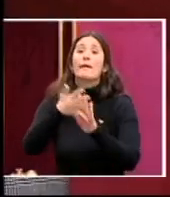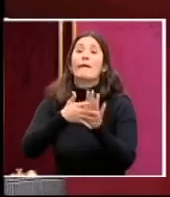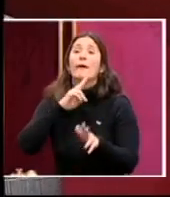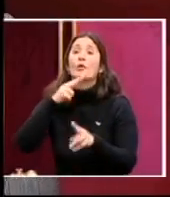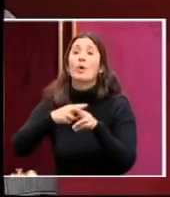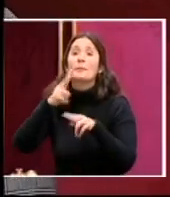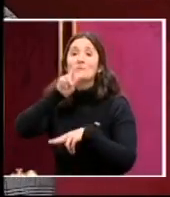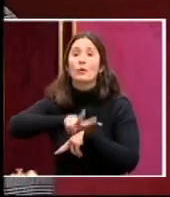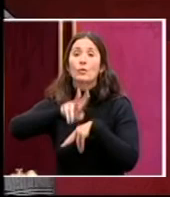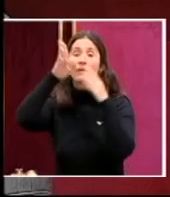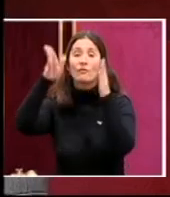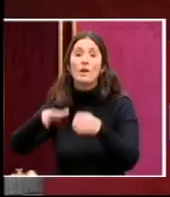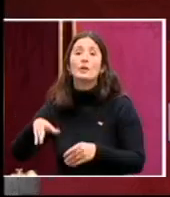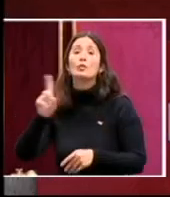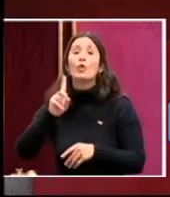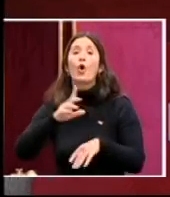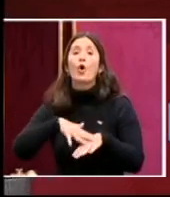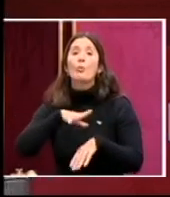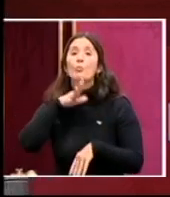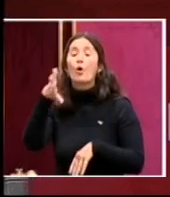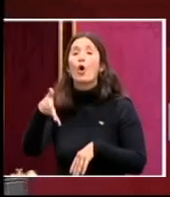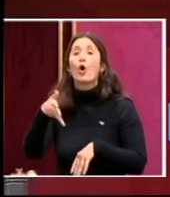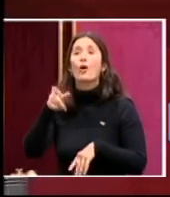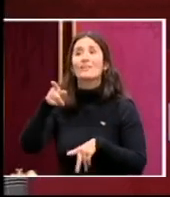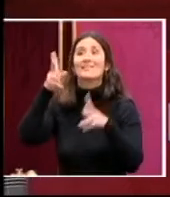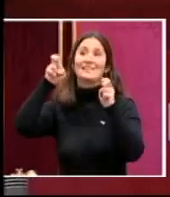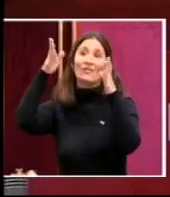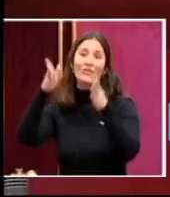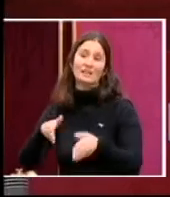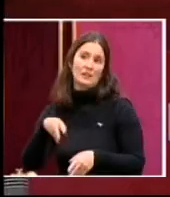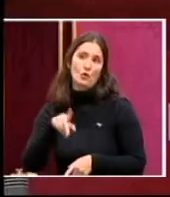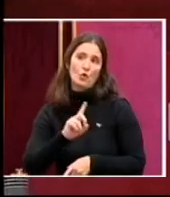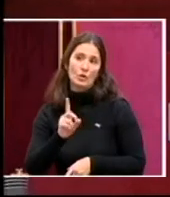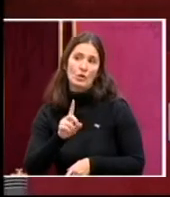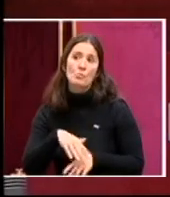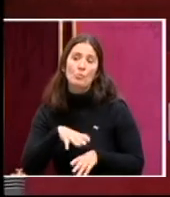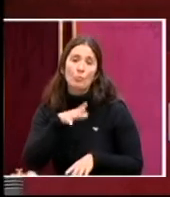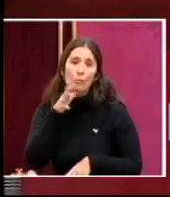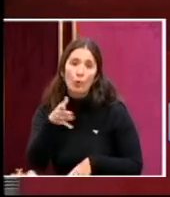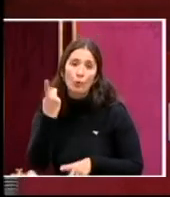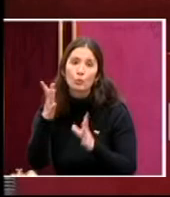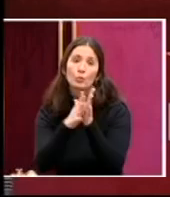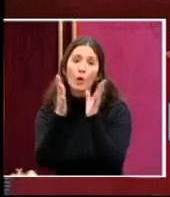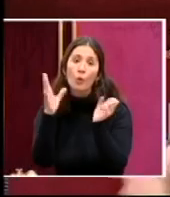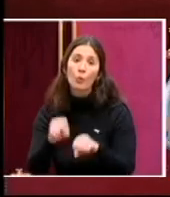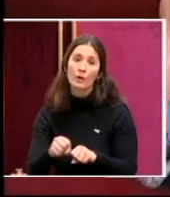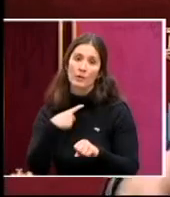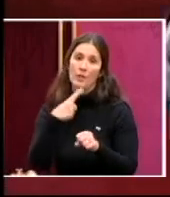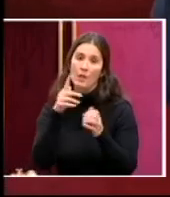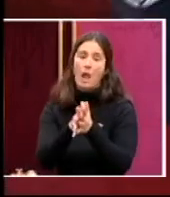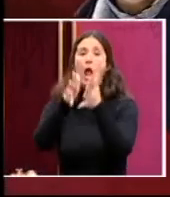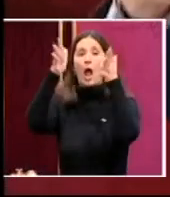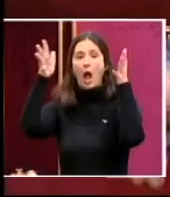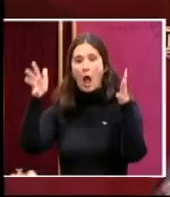no porque diga que se habla de esa fase, sino que estamos hablando pues de un acuerdo que lo que hace es ampliar su